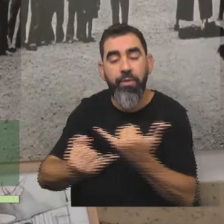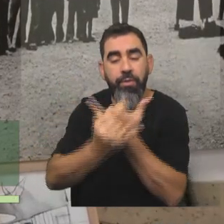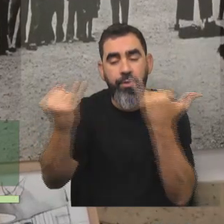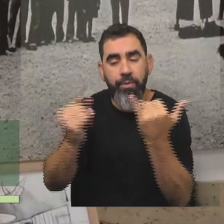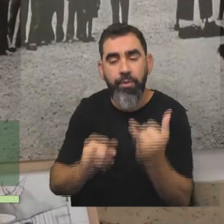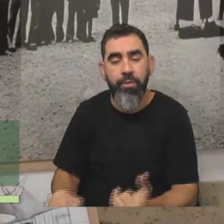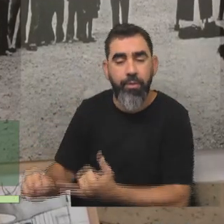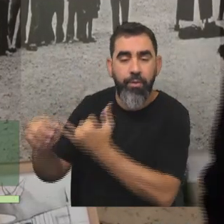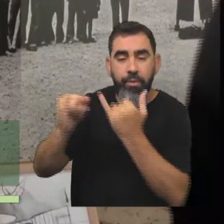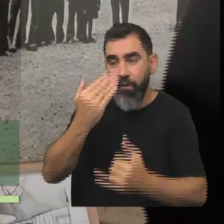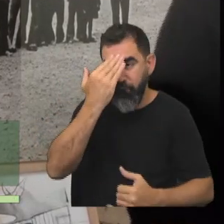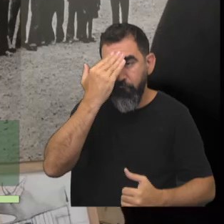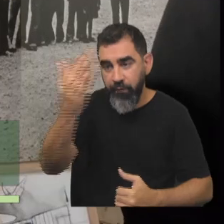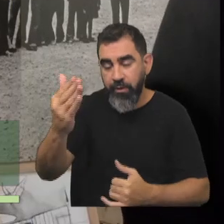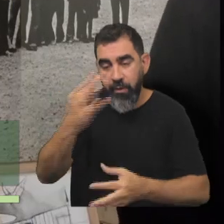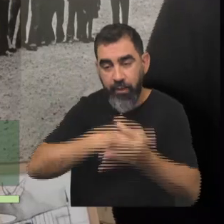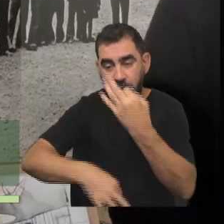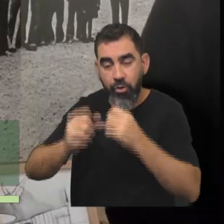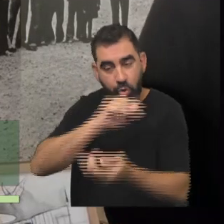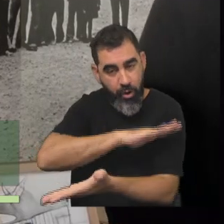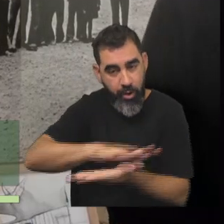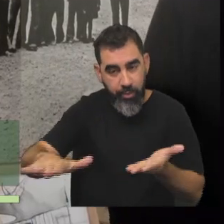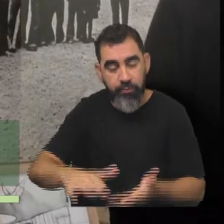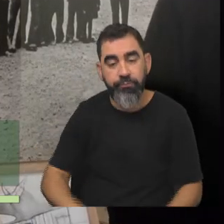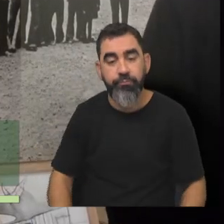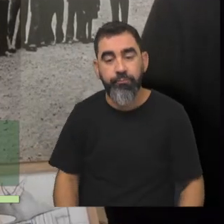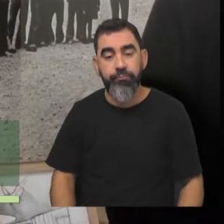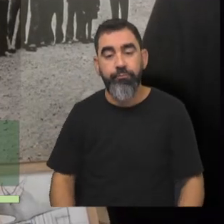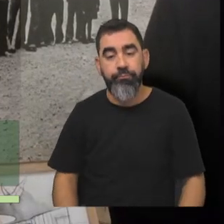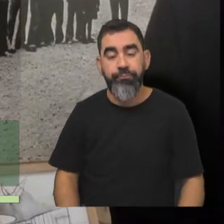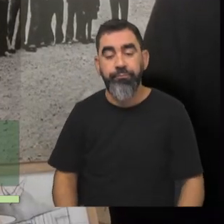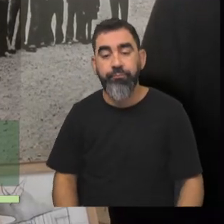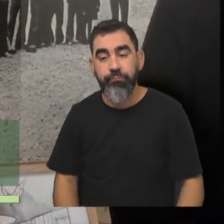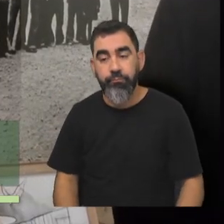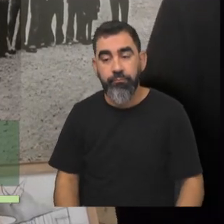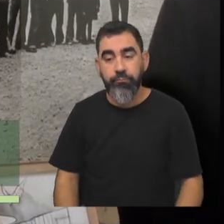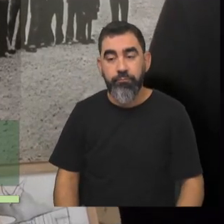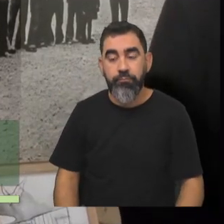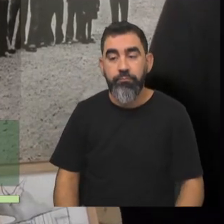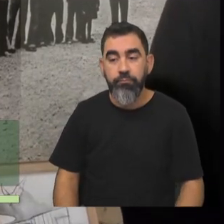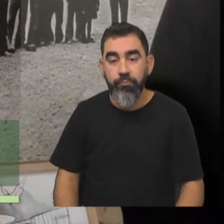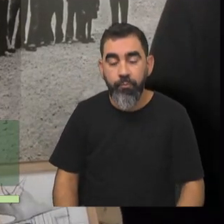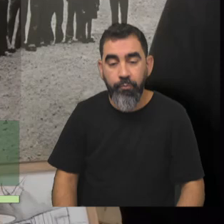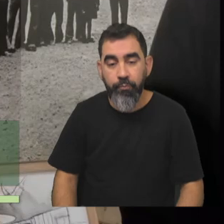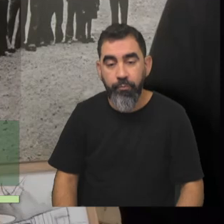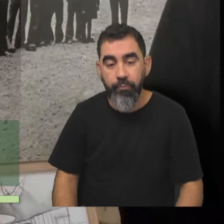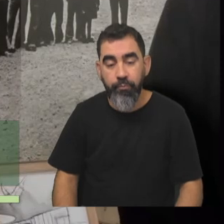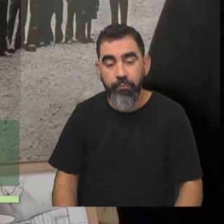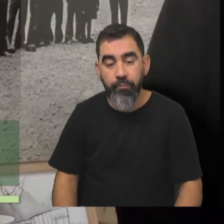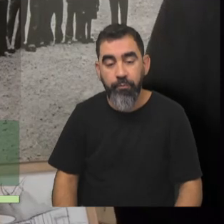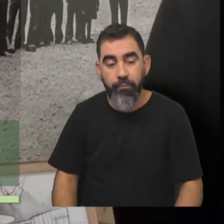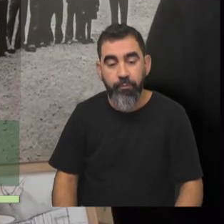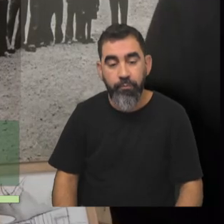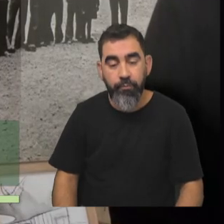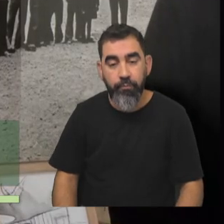jornadas en su Explanada el aire libre con entrada libre justamente en la Explanada del solí para conocer más sobre este festival este y